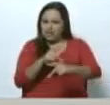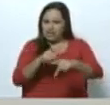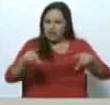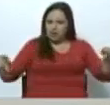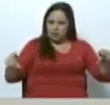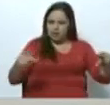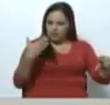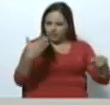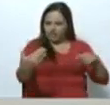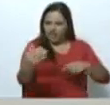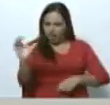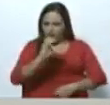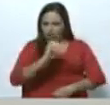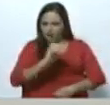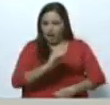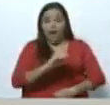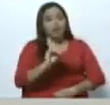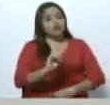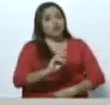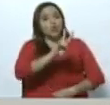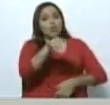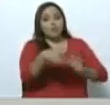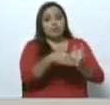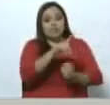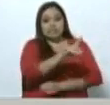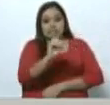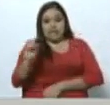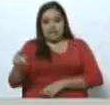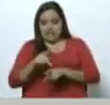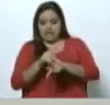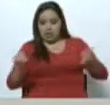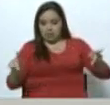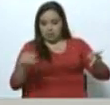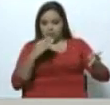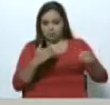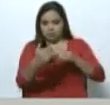completo. 2.100 kilómetros con Colombia.